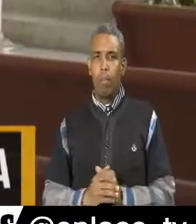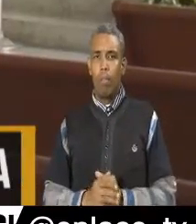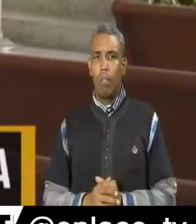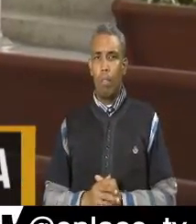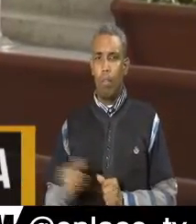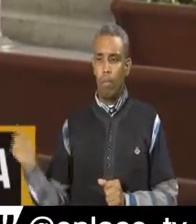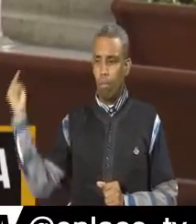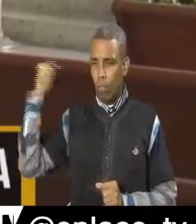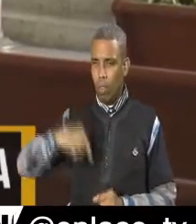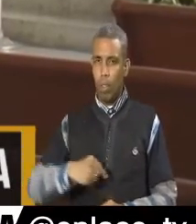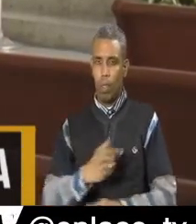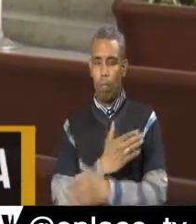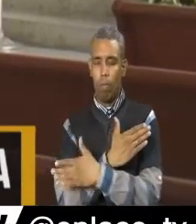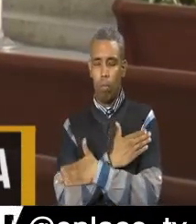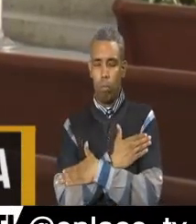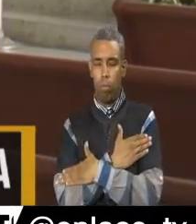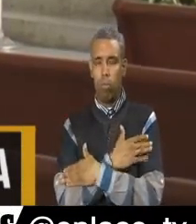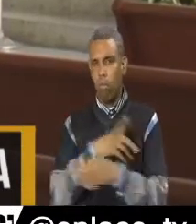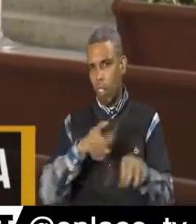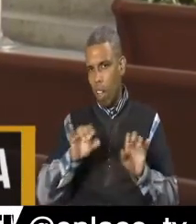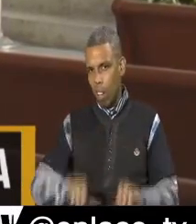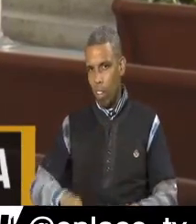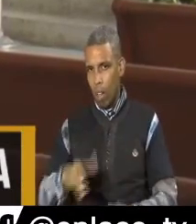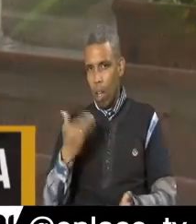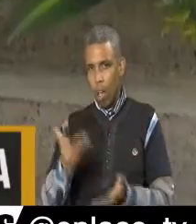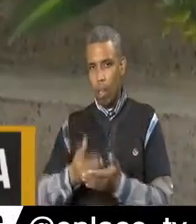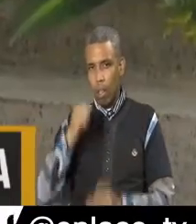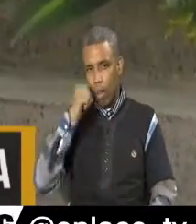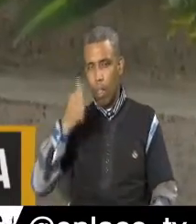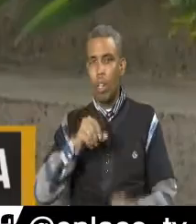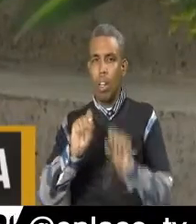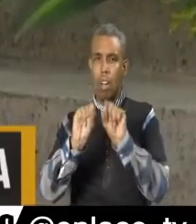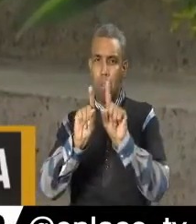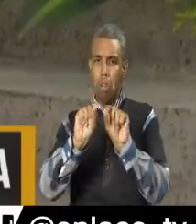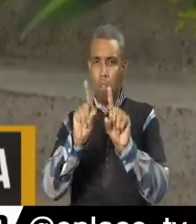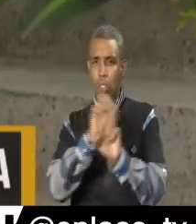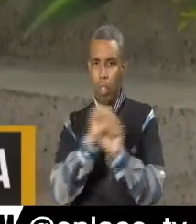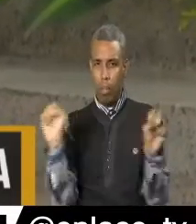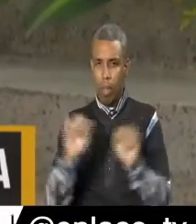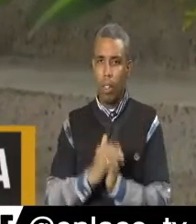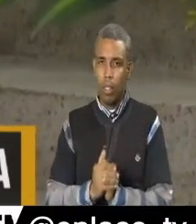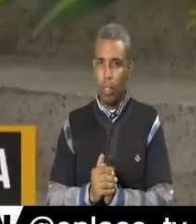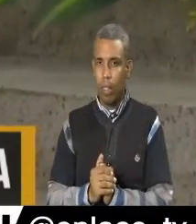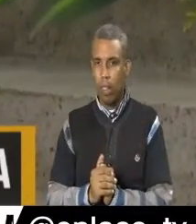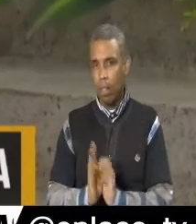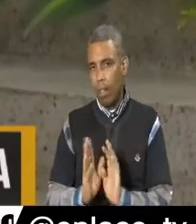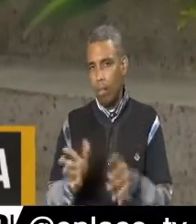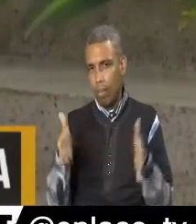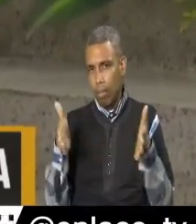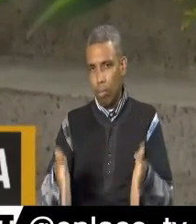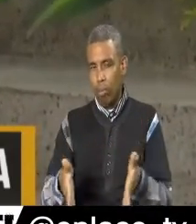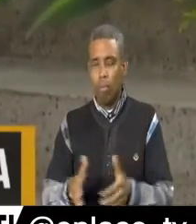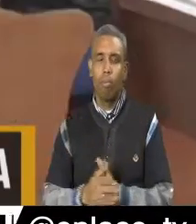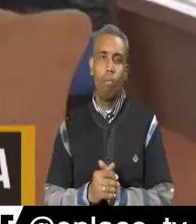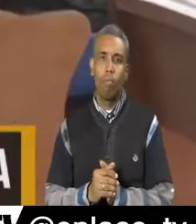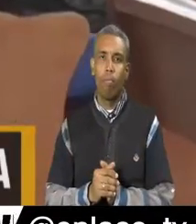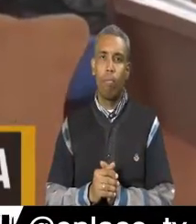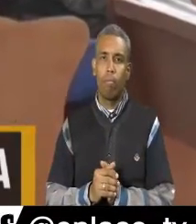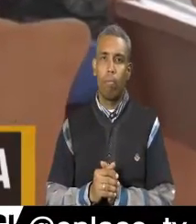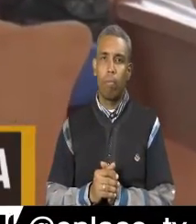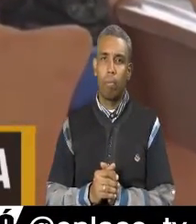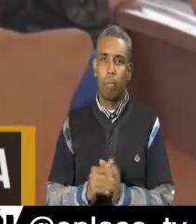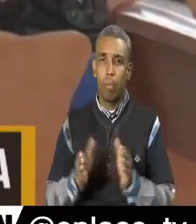estar en cámara ardiente hasta mañana, a las 11 de la mañana, en que será el funeral. Hemos pensado que el funeral